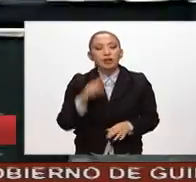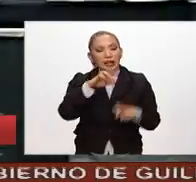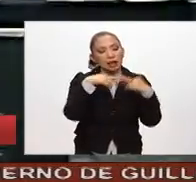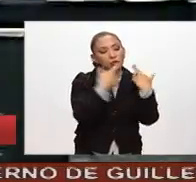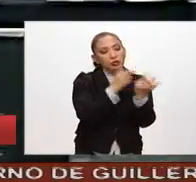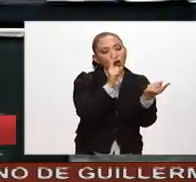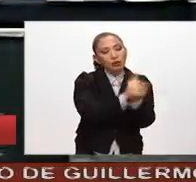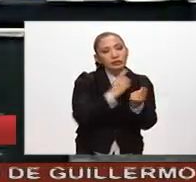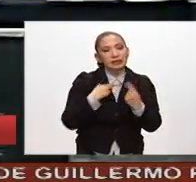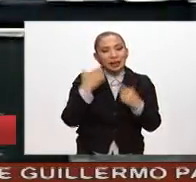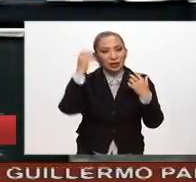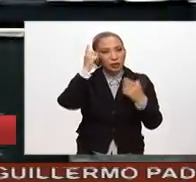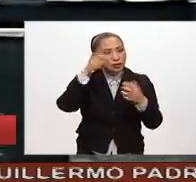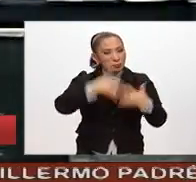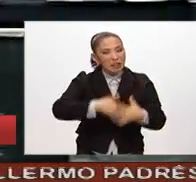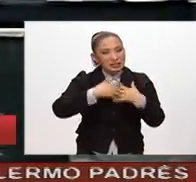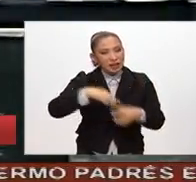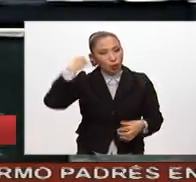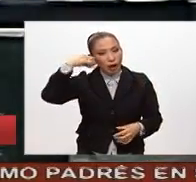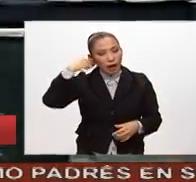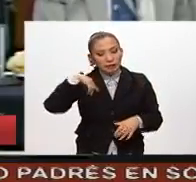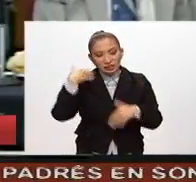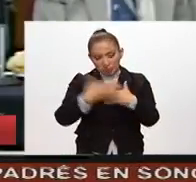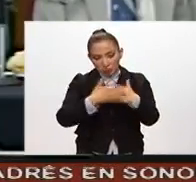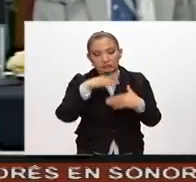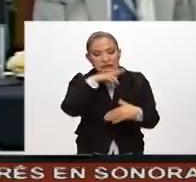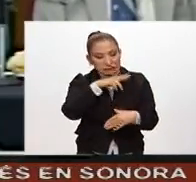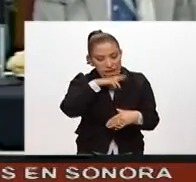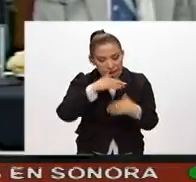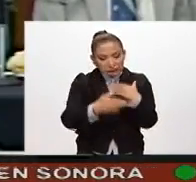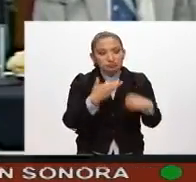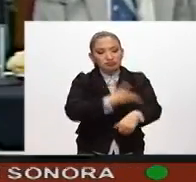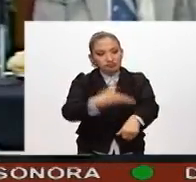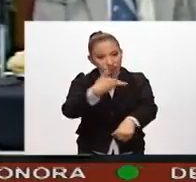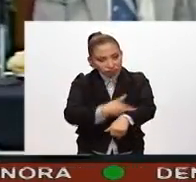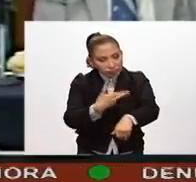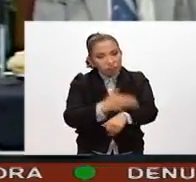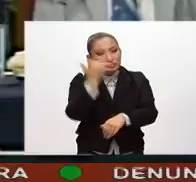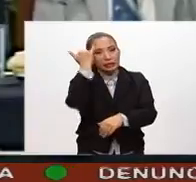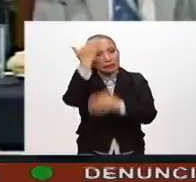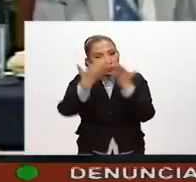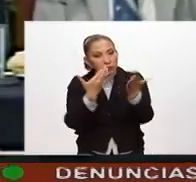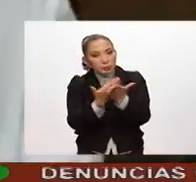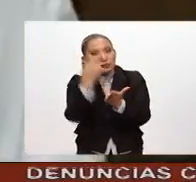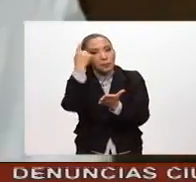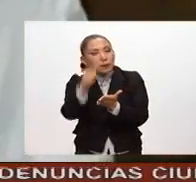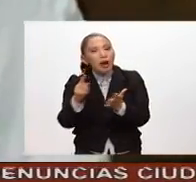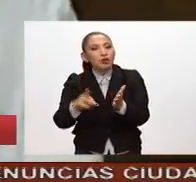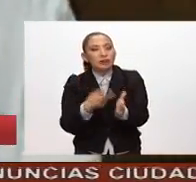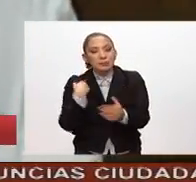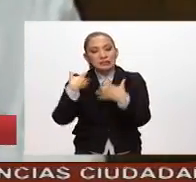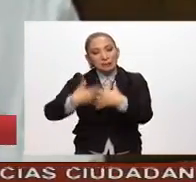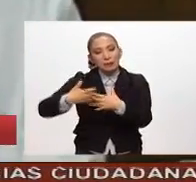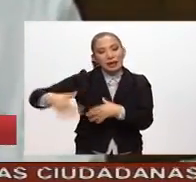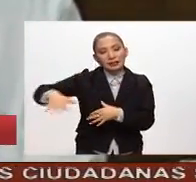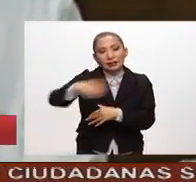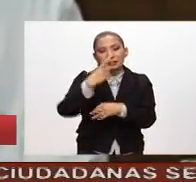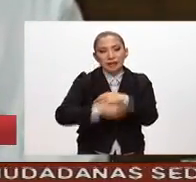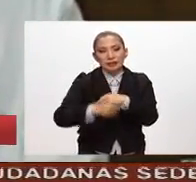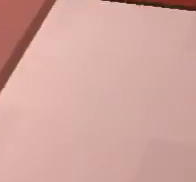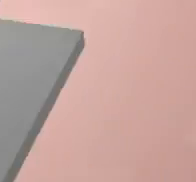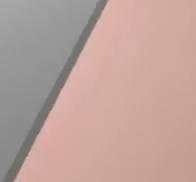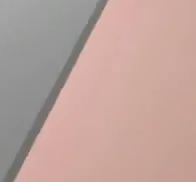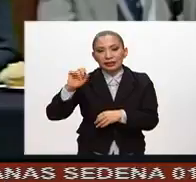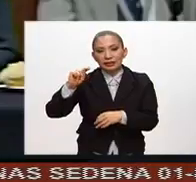con empresarios oaxaqueños se dijo que en breve se va a gestionar una serie de propuestas para reactivar a las empresas